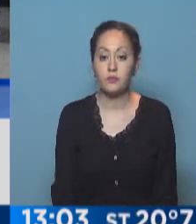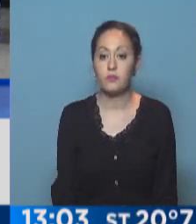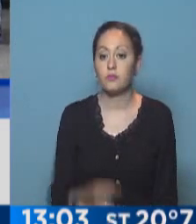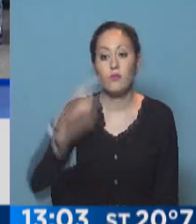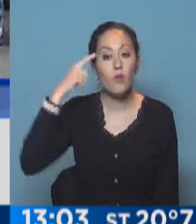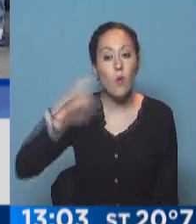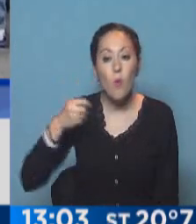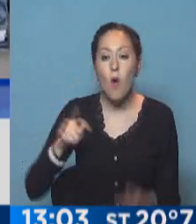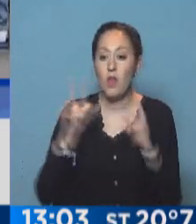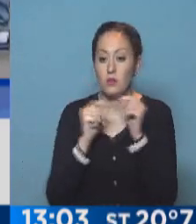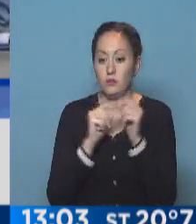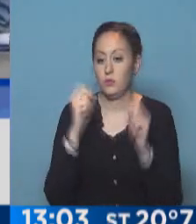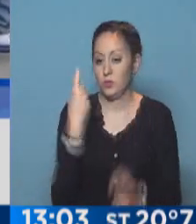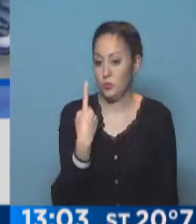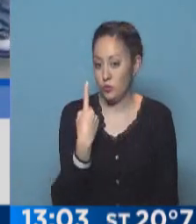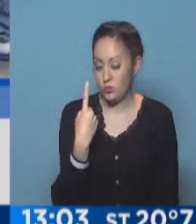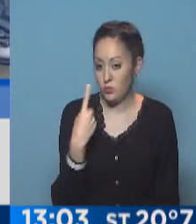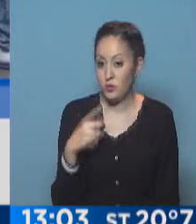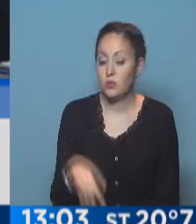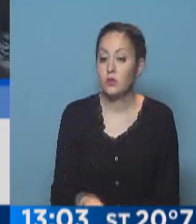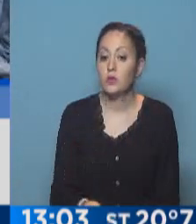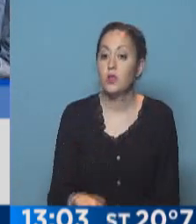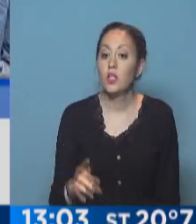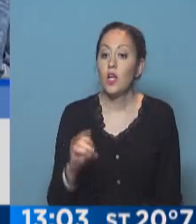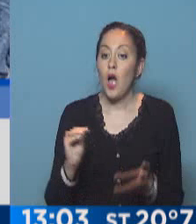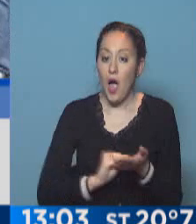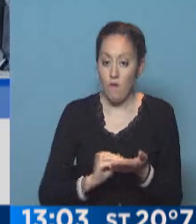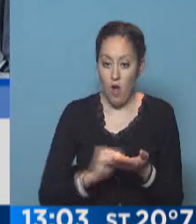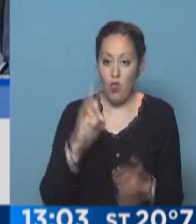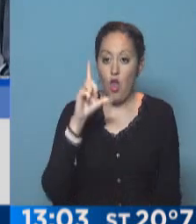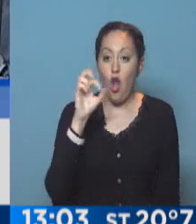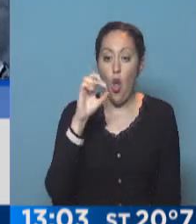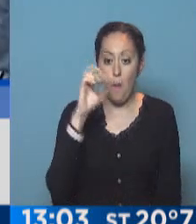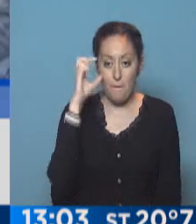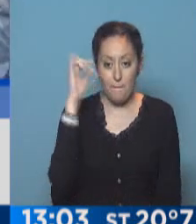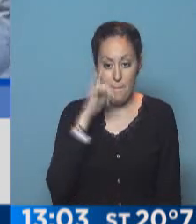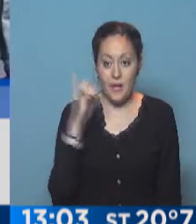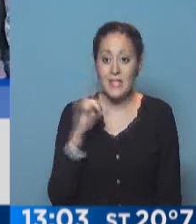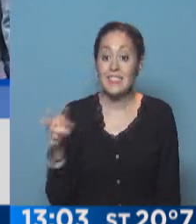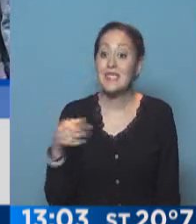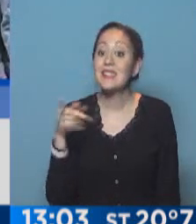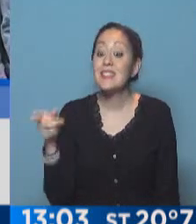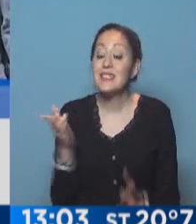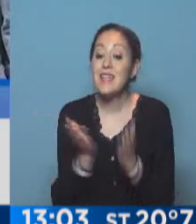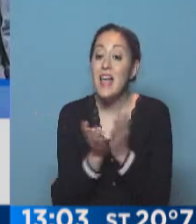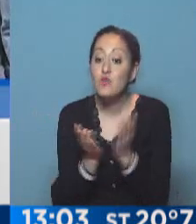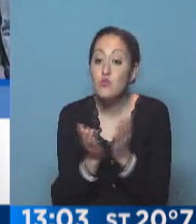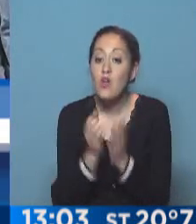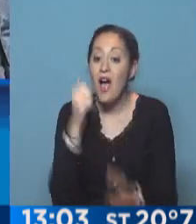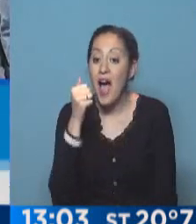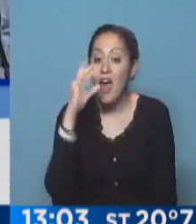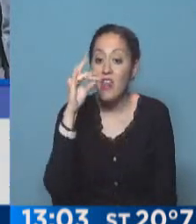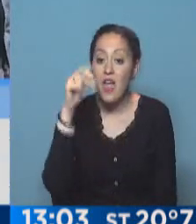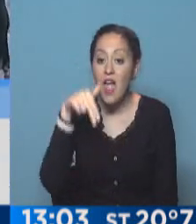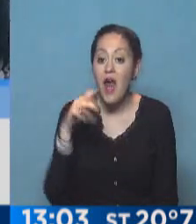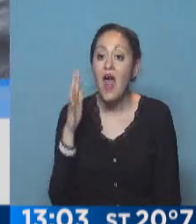de instrucción número uno del doctor López como decíamos le van a hacer un examen de ADN para determinar a ver si realmente